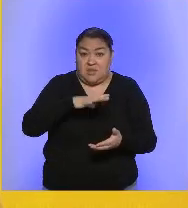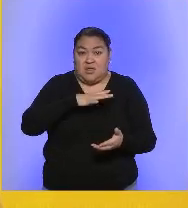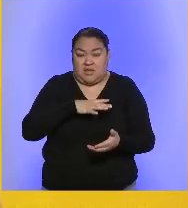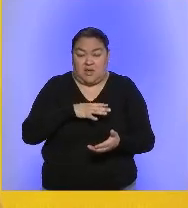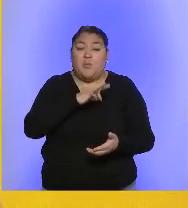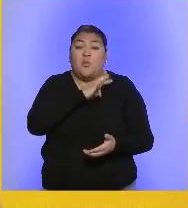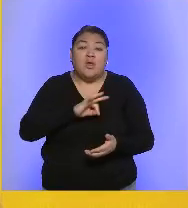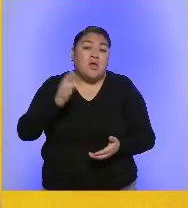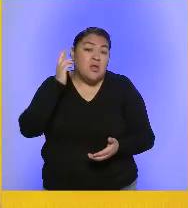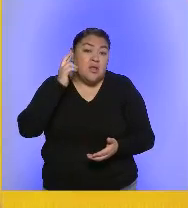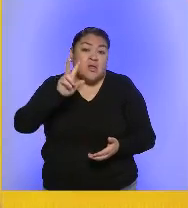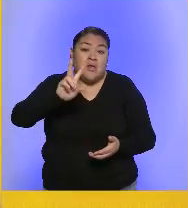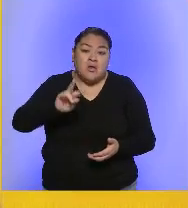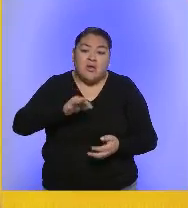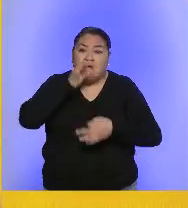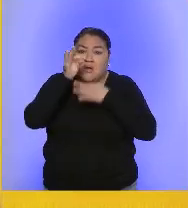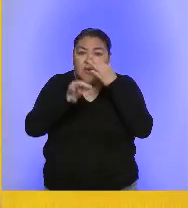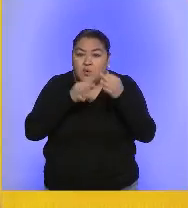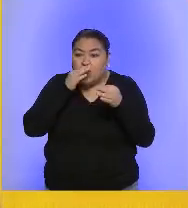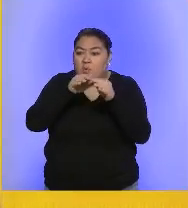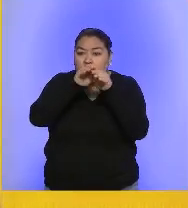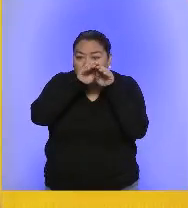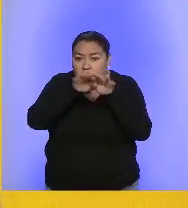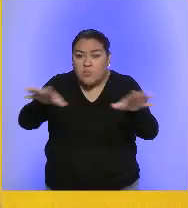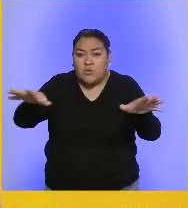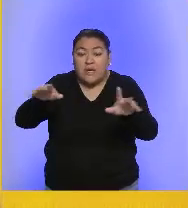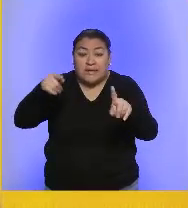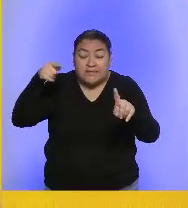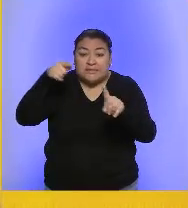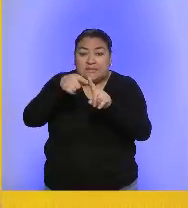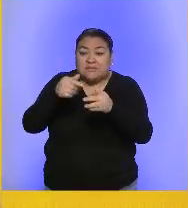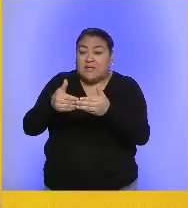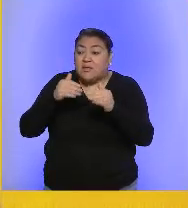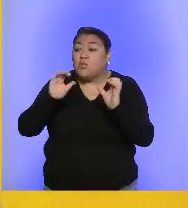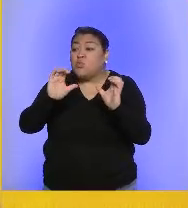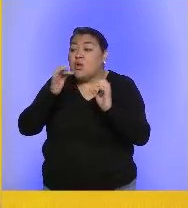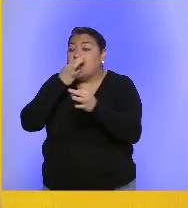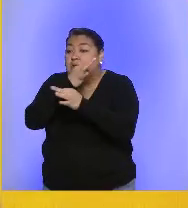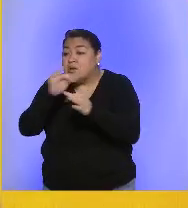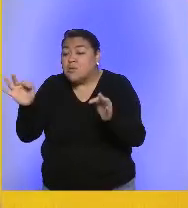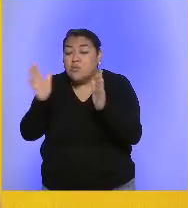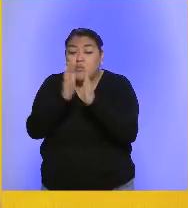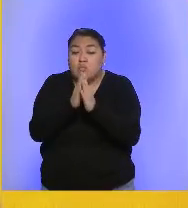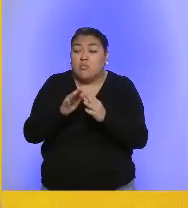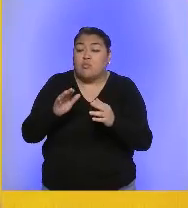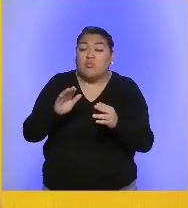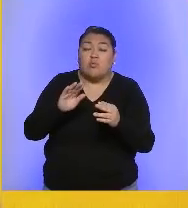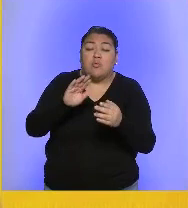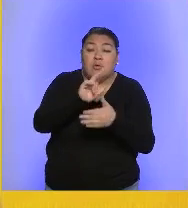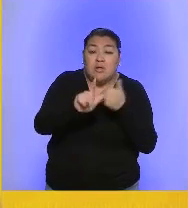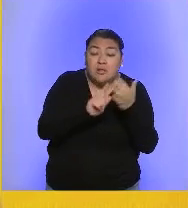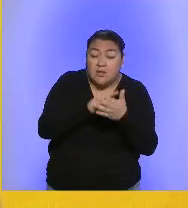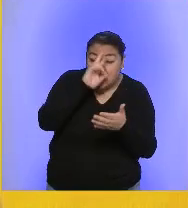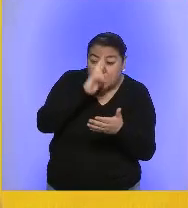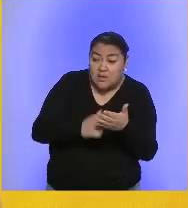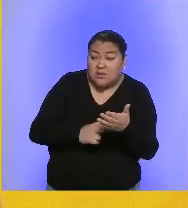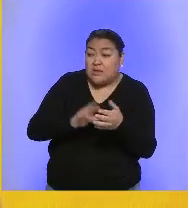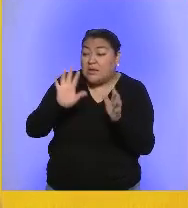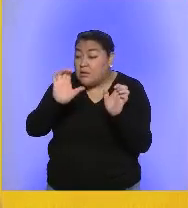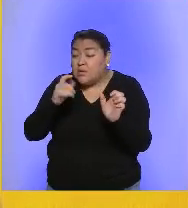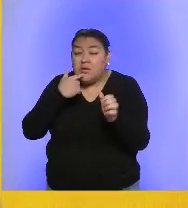información orientada a la prevención del delito. El reto que se abre ahora es que para lograr resultados